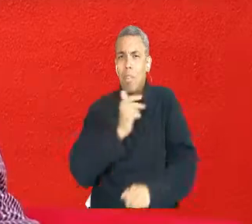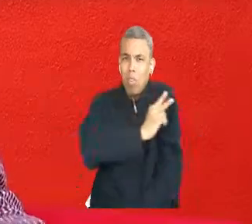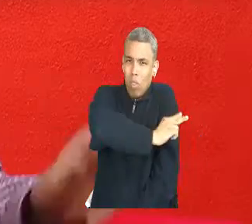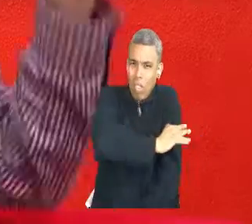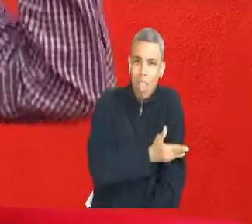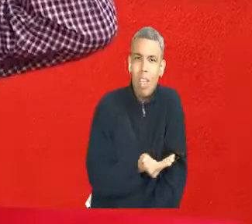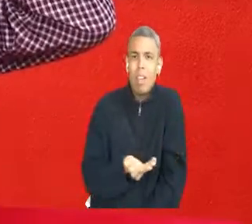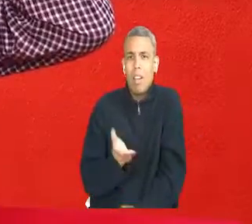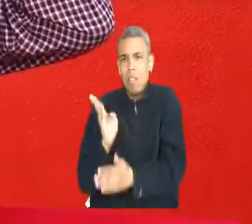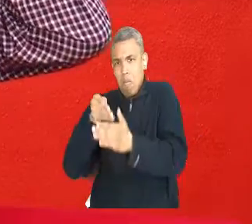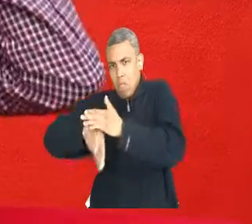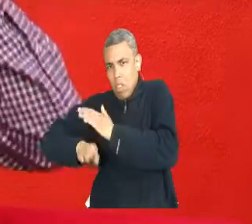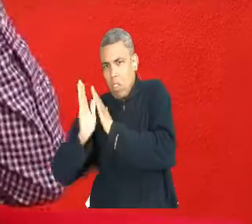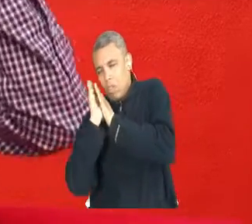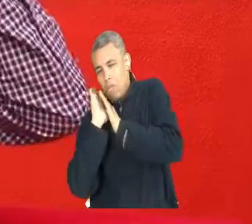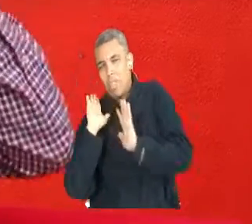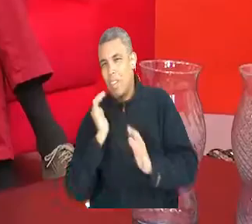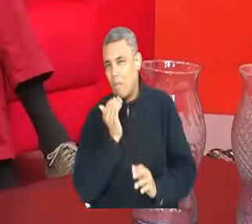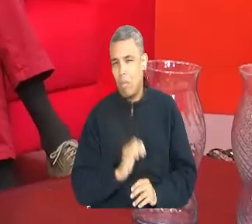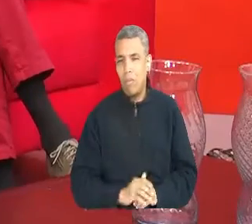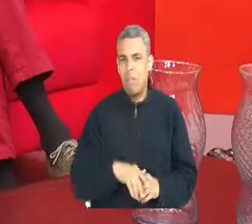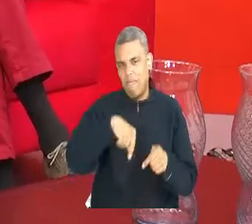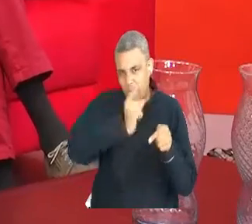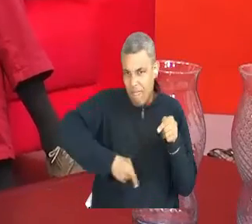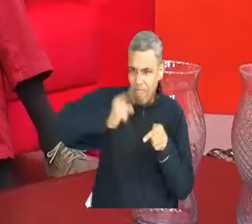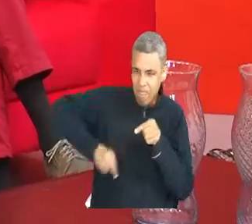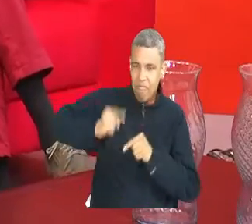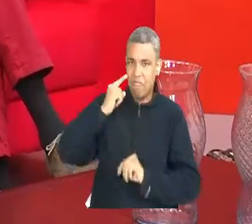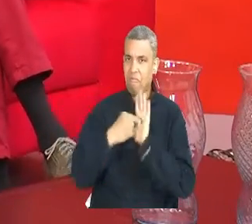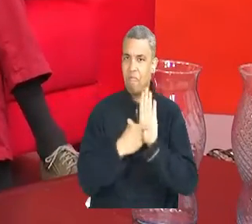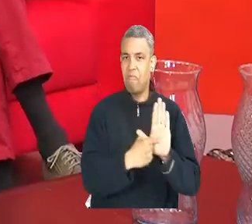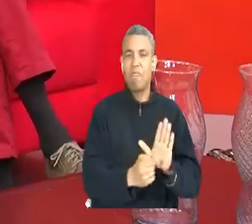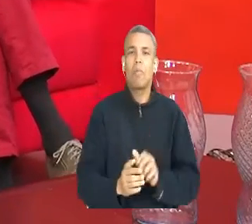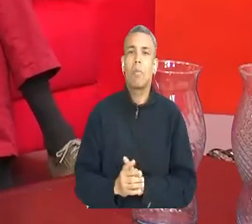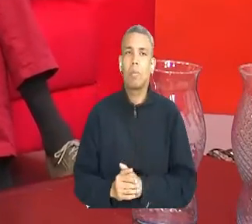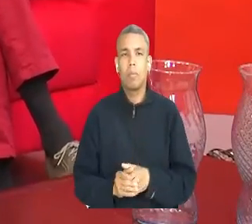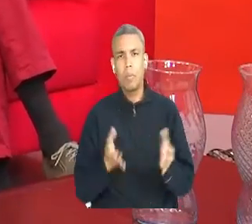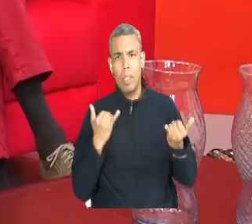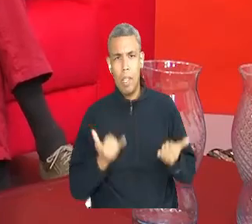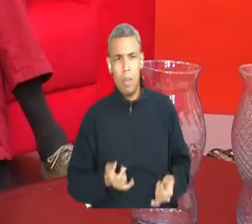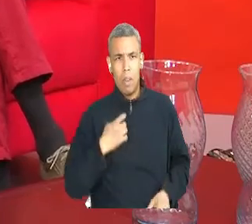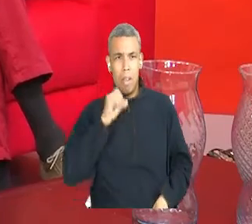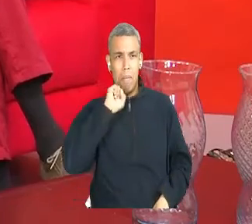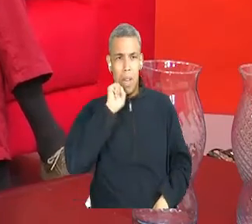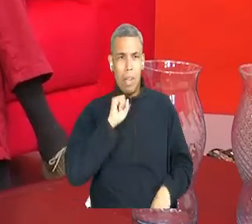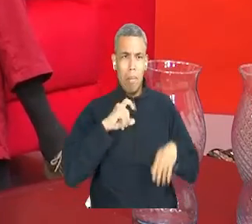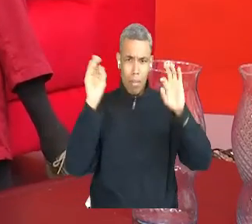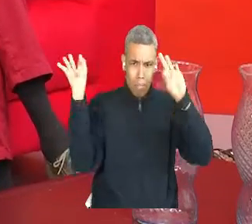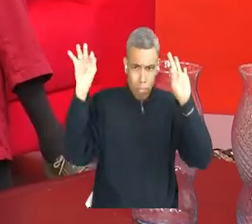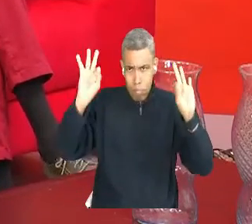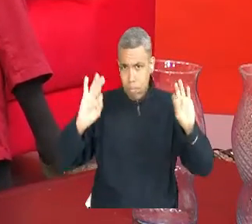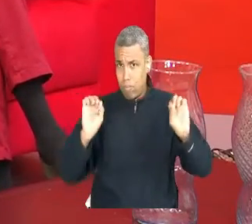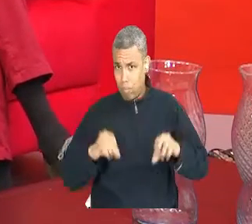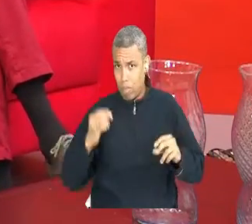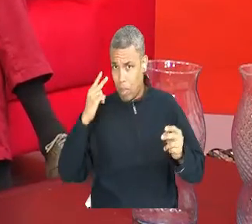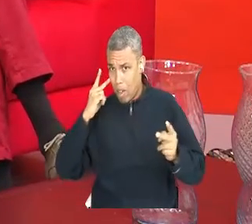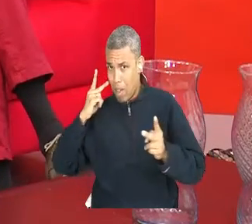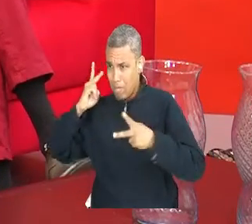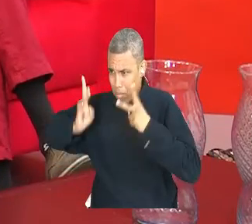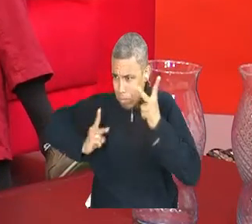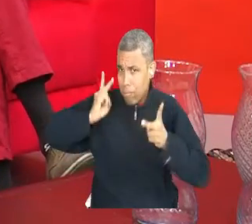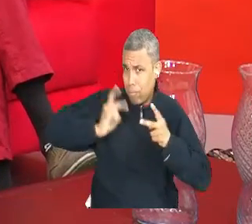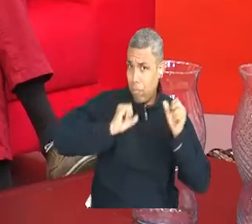alojamientos con la infraestructura que tiene barrancabermeja en estos momentos actualmente podemos hablar de turismo claro que si no